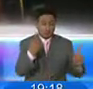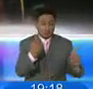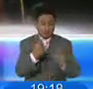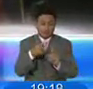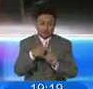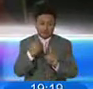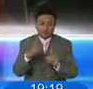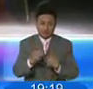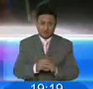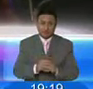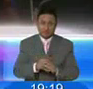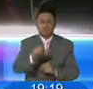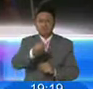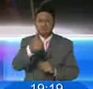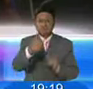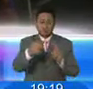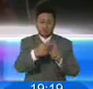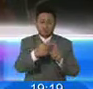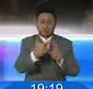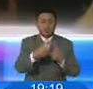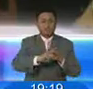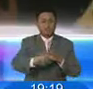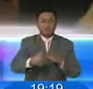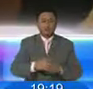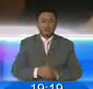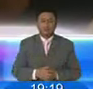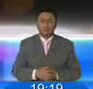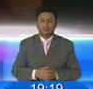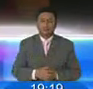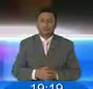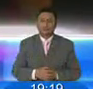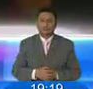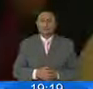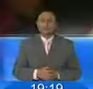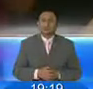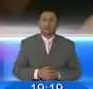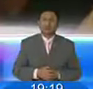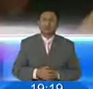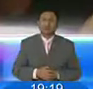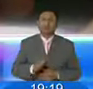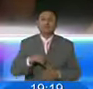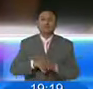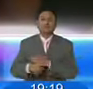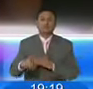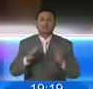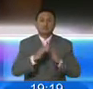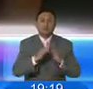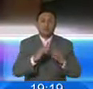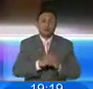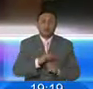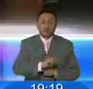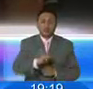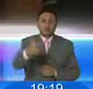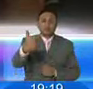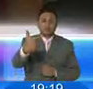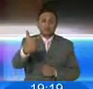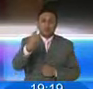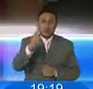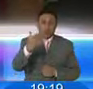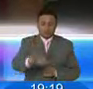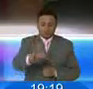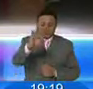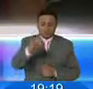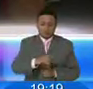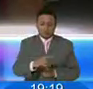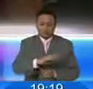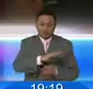domicilio. Aparentemente la otra persona logró fugar. Se logró identificar en el interior del domicilio un arma de fuego tipo revólver. Eso ya va a